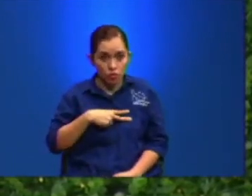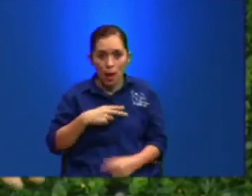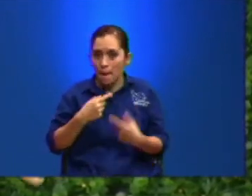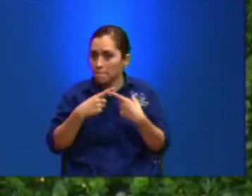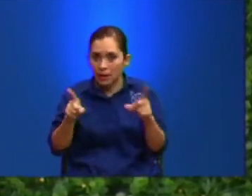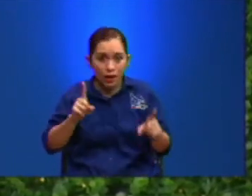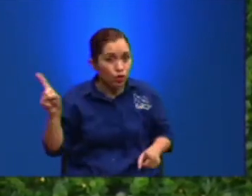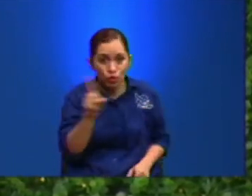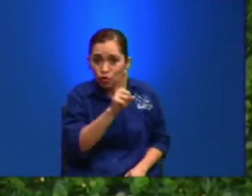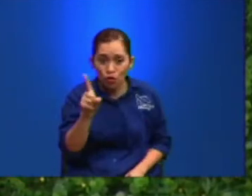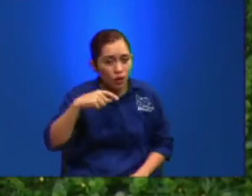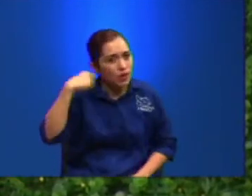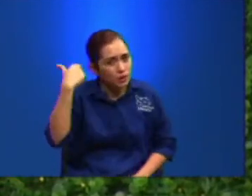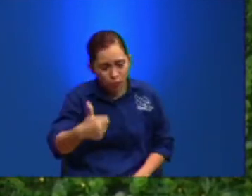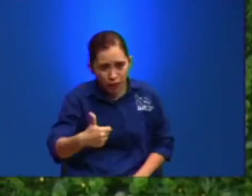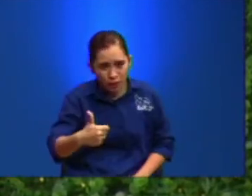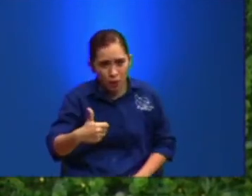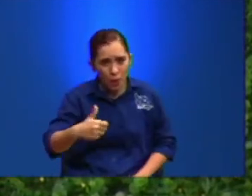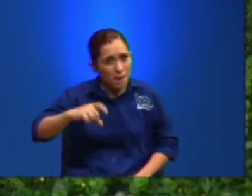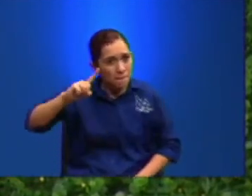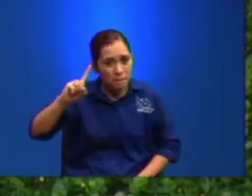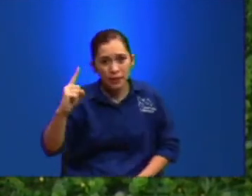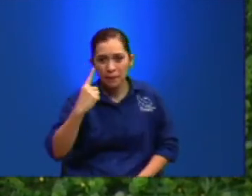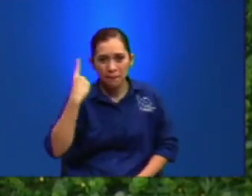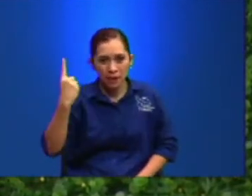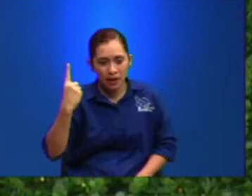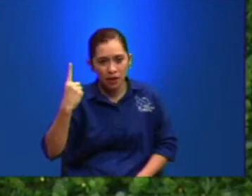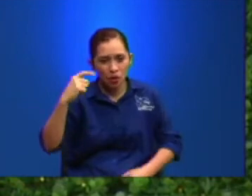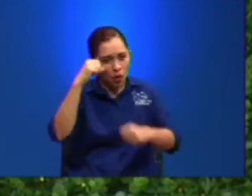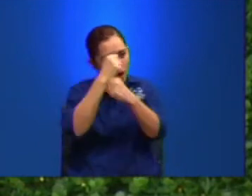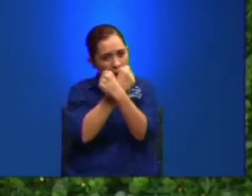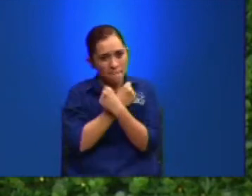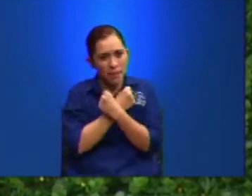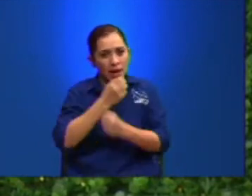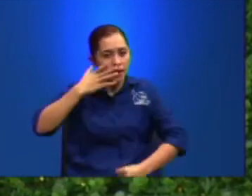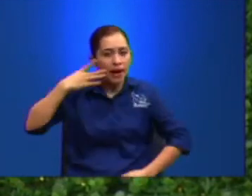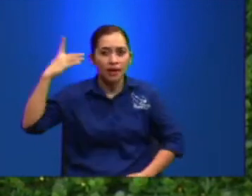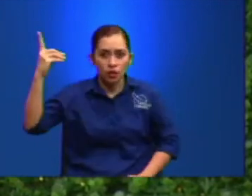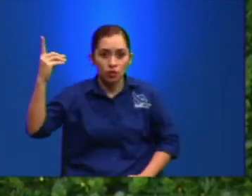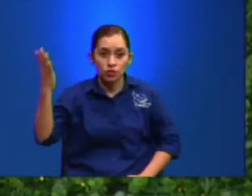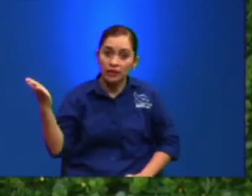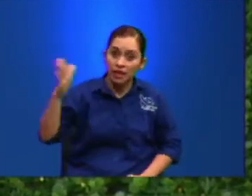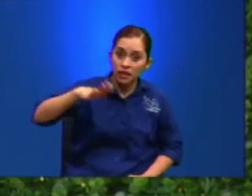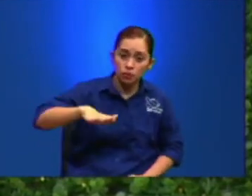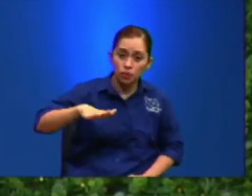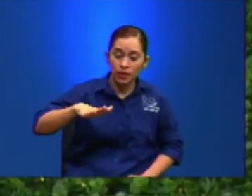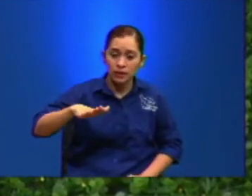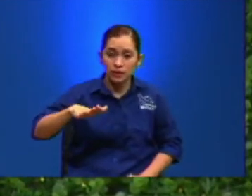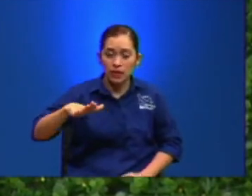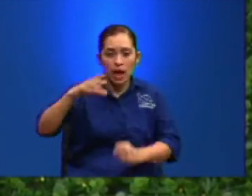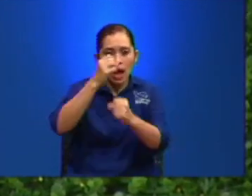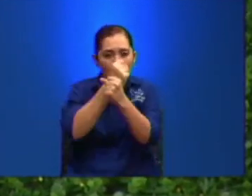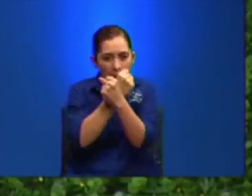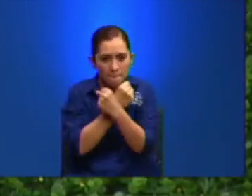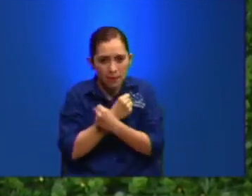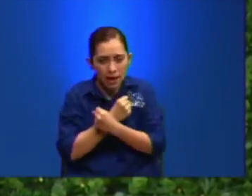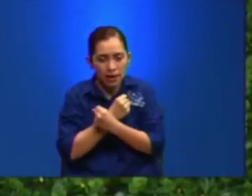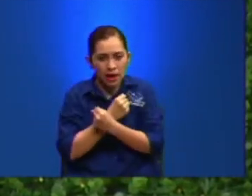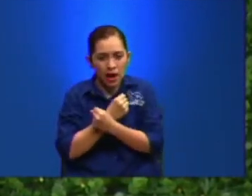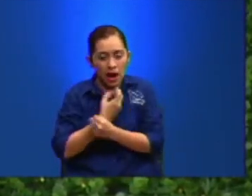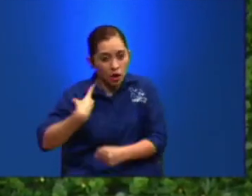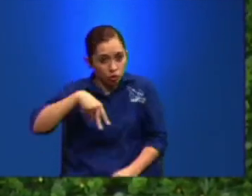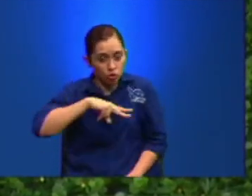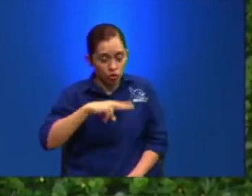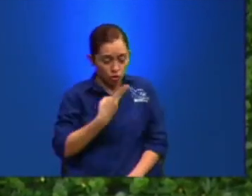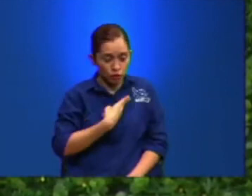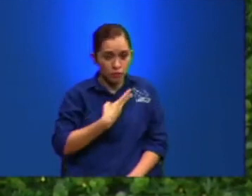y sin amar al prójimo después decir primero que amar a dios después a uno mismo y después al prójimo y padecí se va evolucionando hasta que se llega a